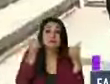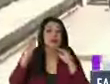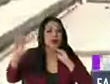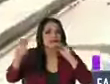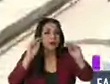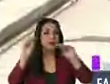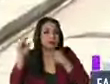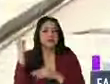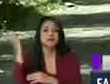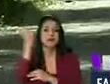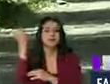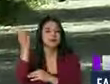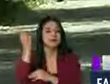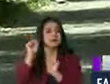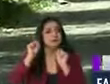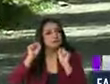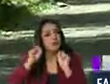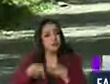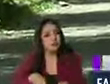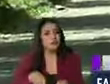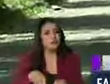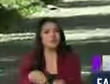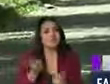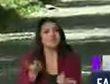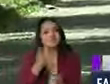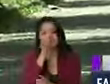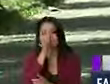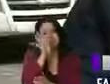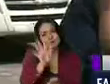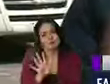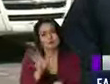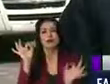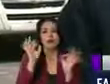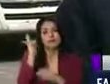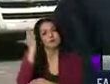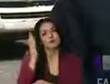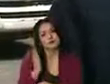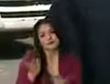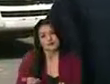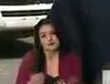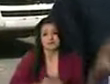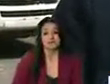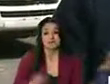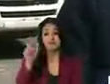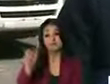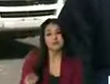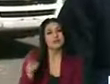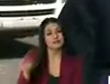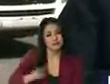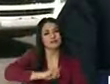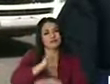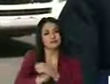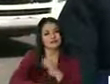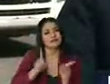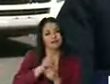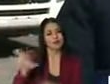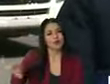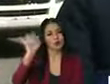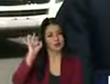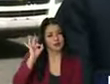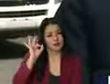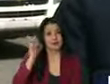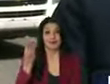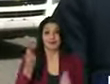de una posible bomba podrían tratarse de actos poco éticos. Tarde o temprano, estas personas van a caer, porque no solamente es el